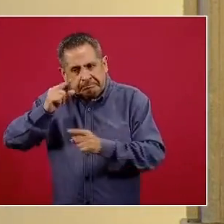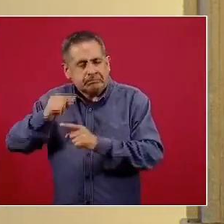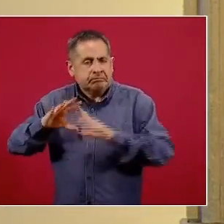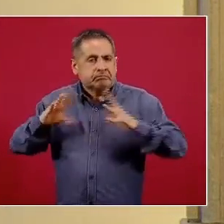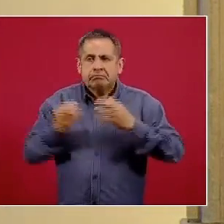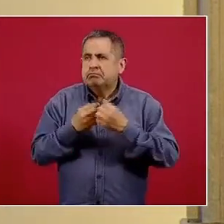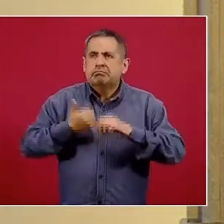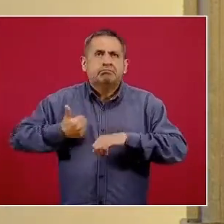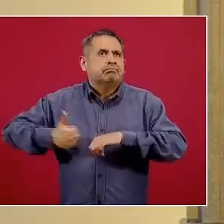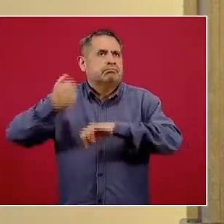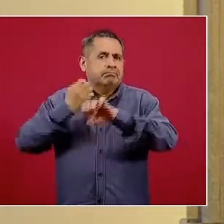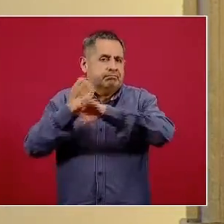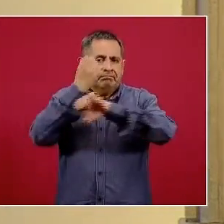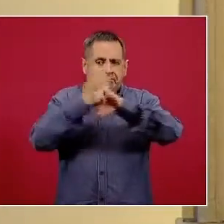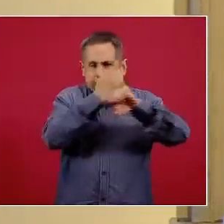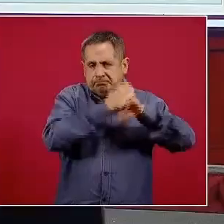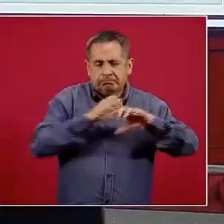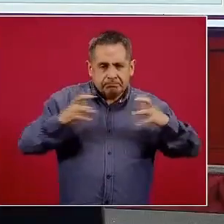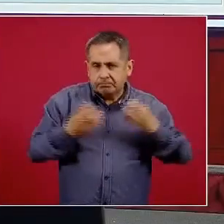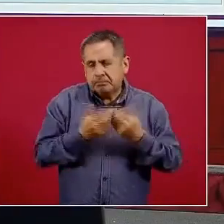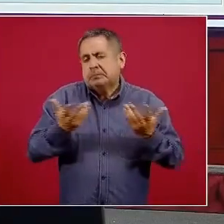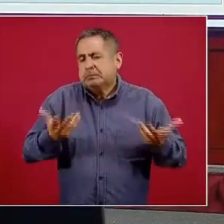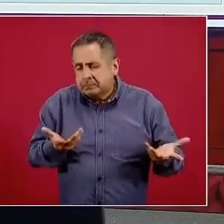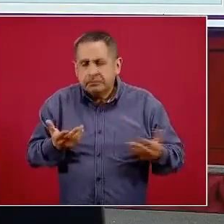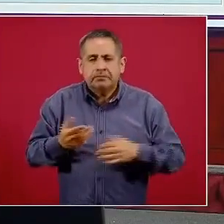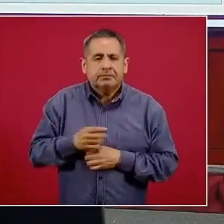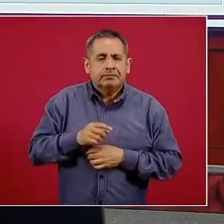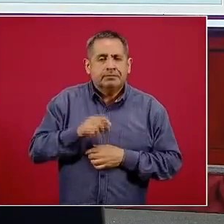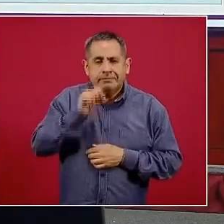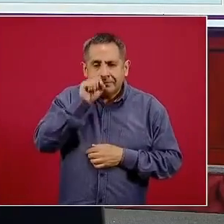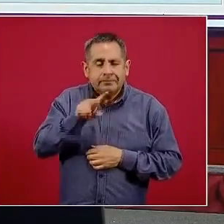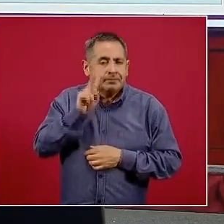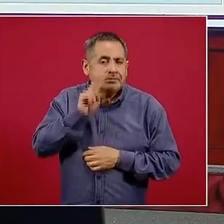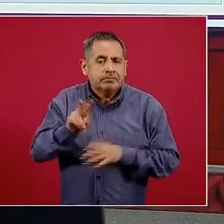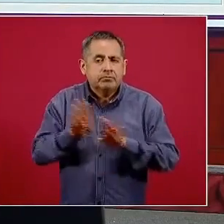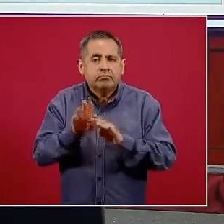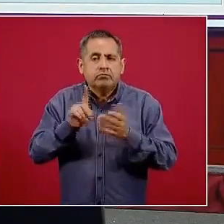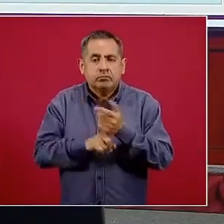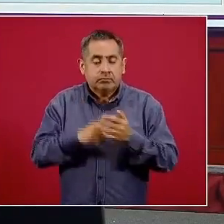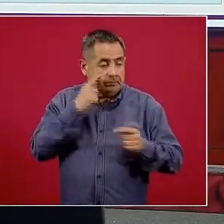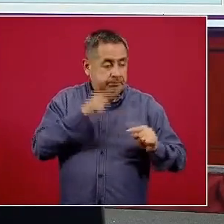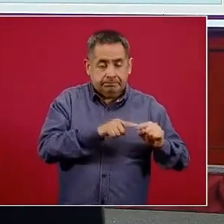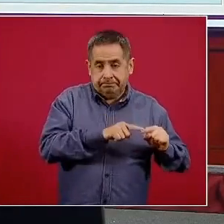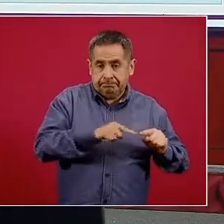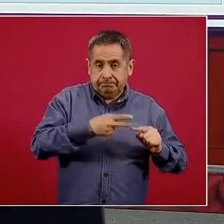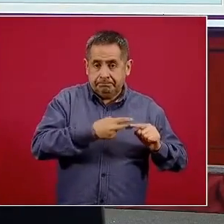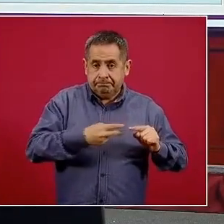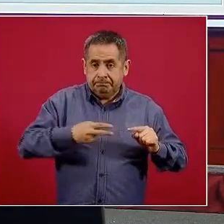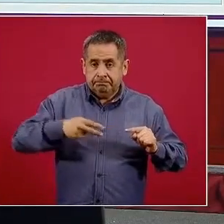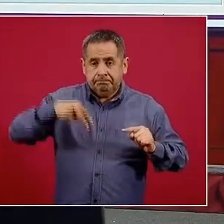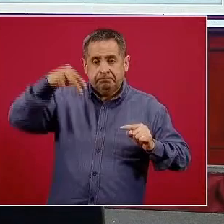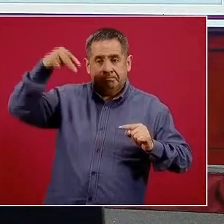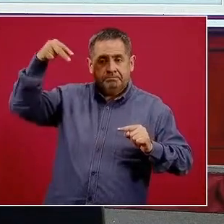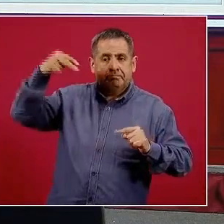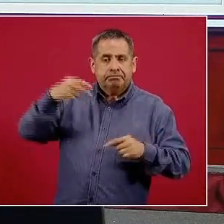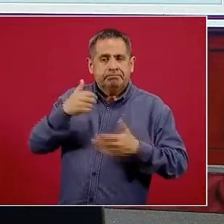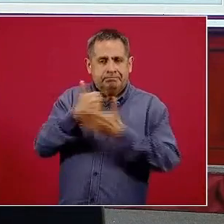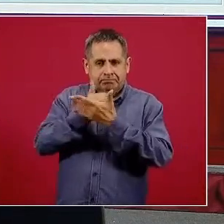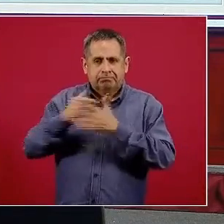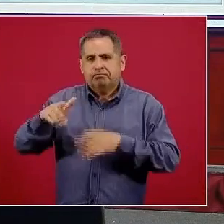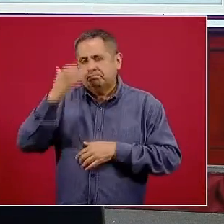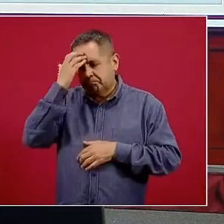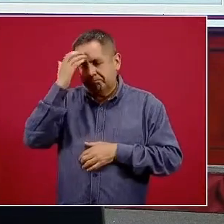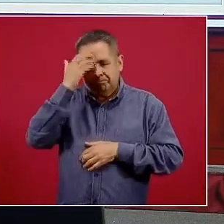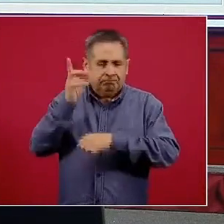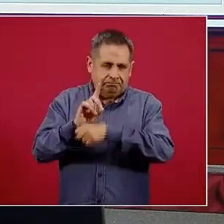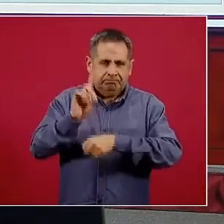32 entidades federativas, es interesante ver cómo aquí tenemos la curva azul que acabamos de presentar y que todos los